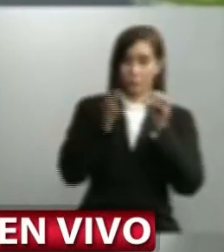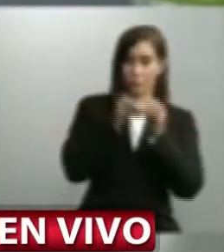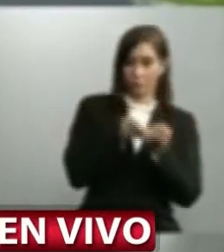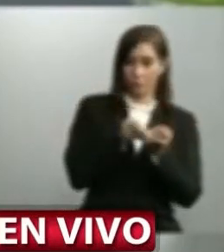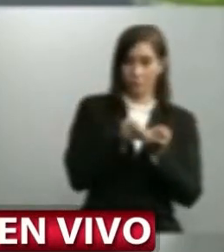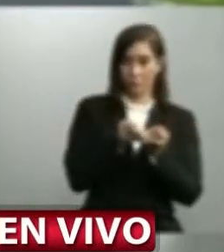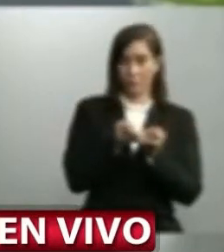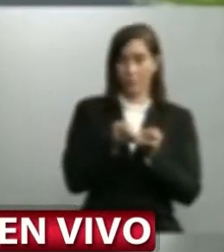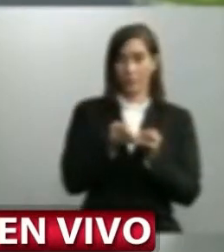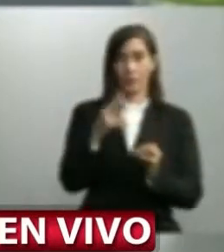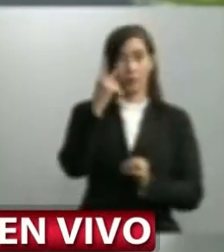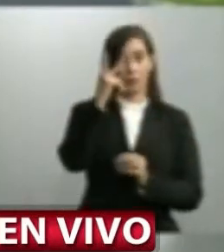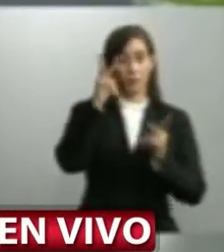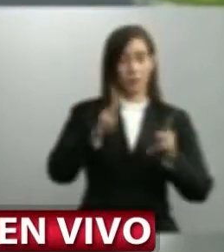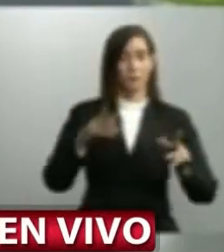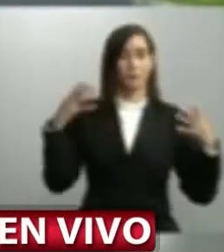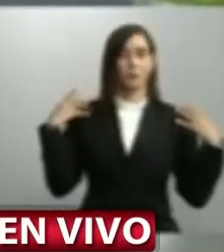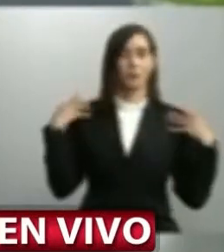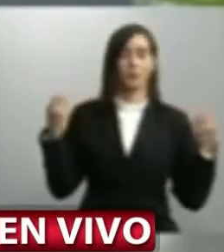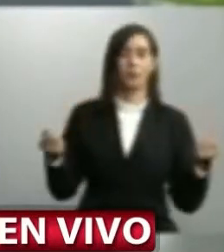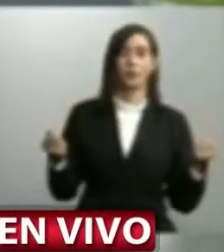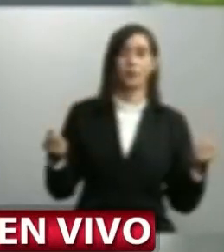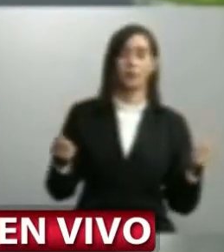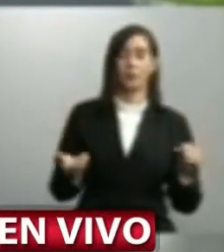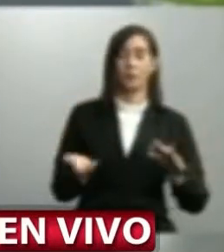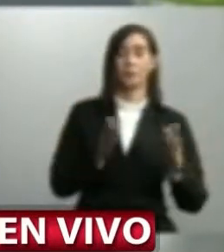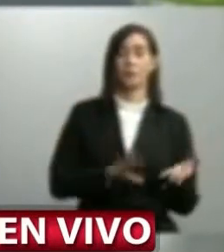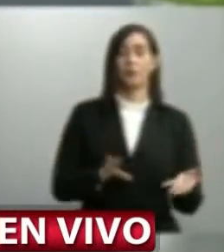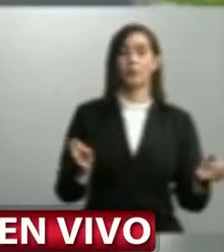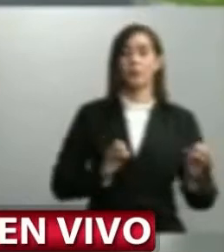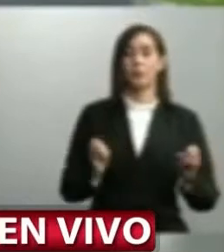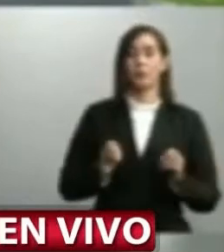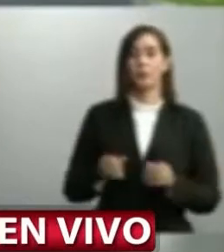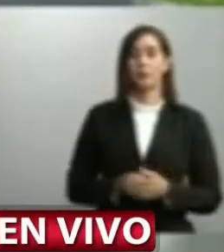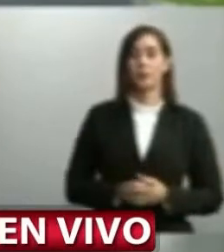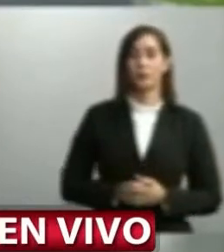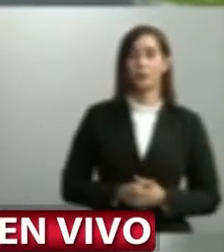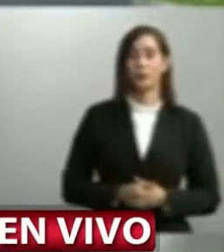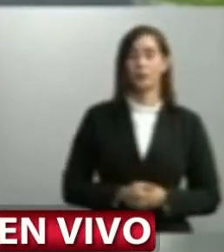acumulados, 2 recuperados, 0 fallecimientos.